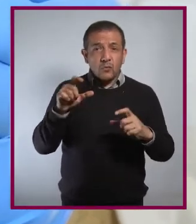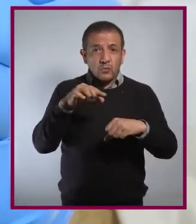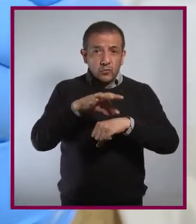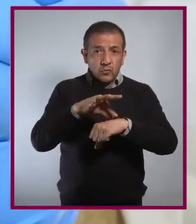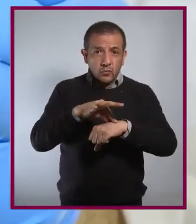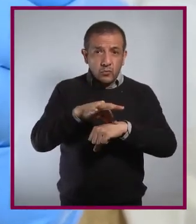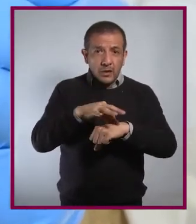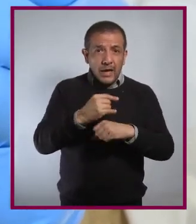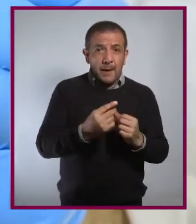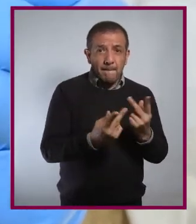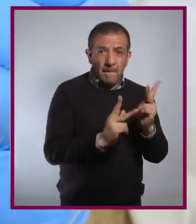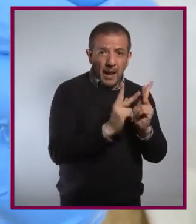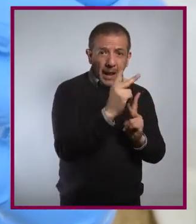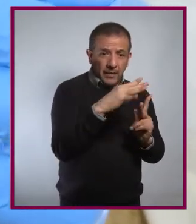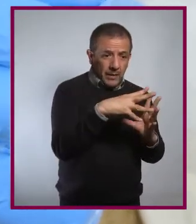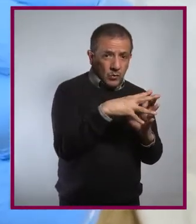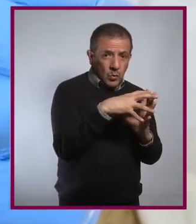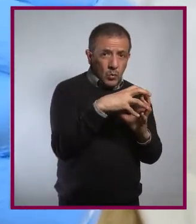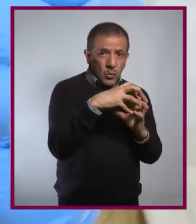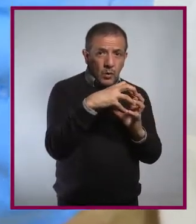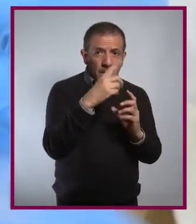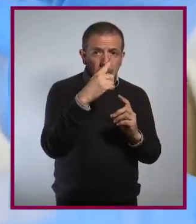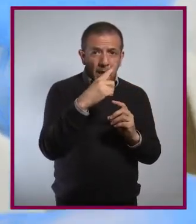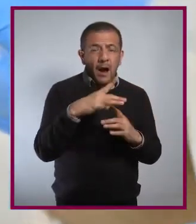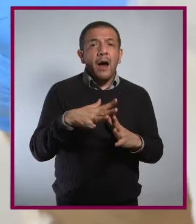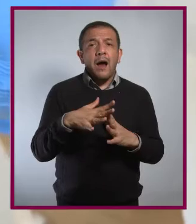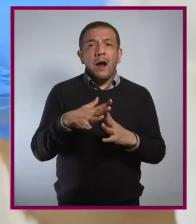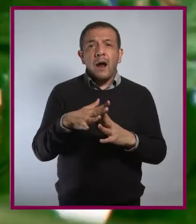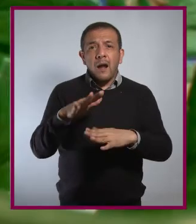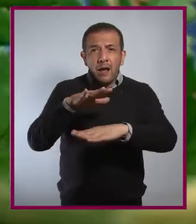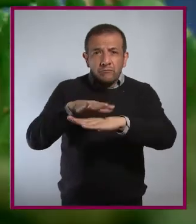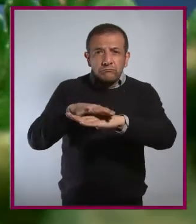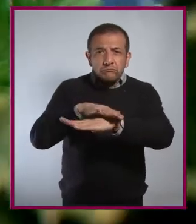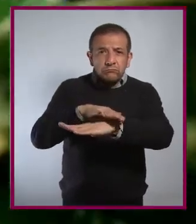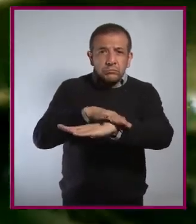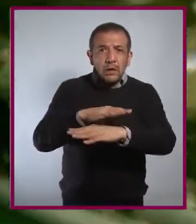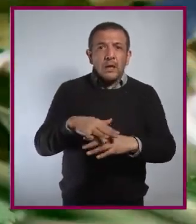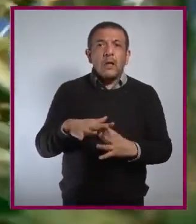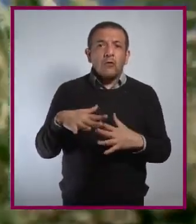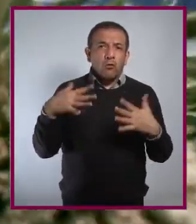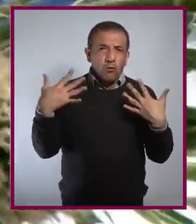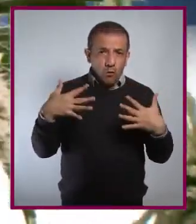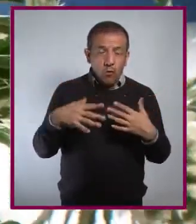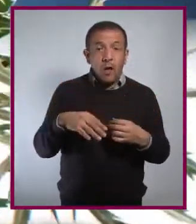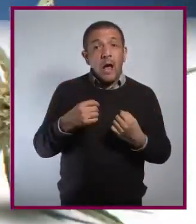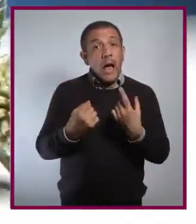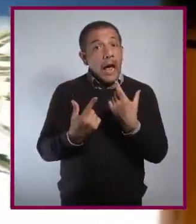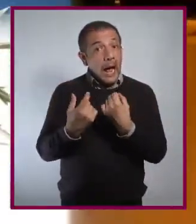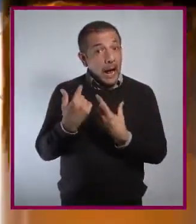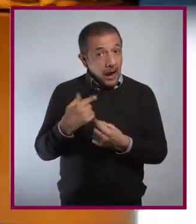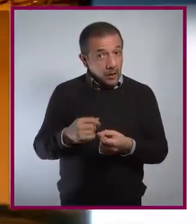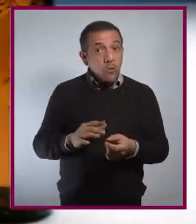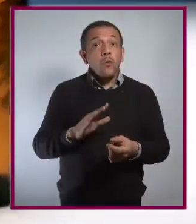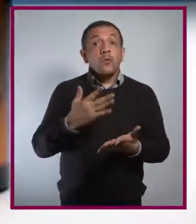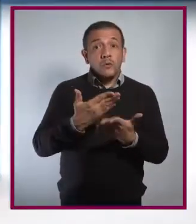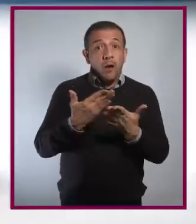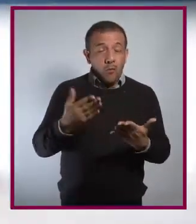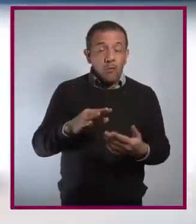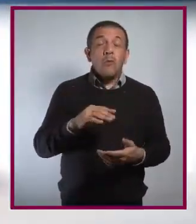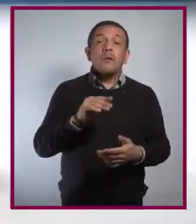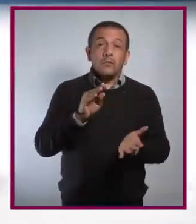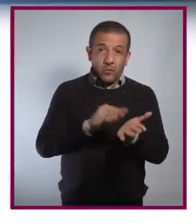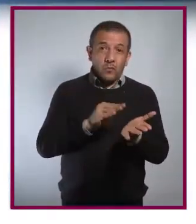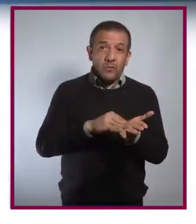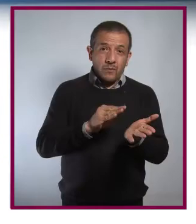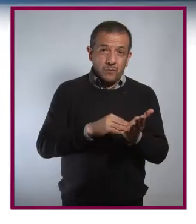sustancias extraídas de plantas para tratar el dolor. En la actualidad, usamos algunos derivados de